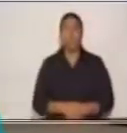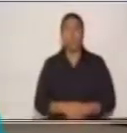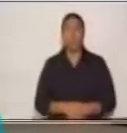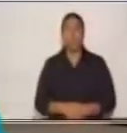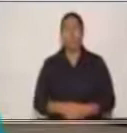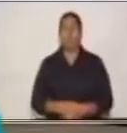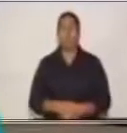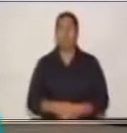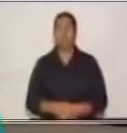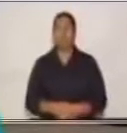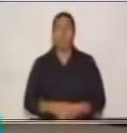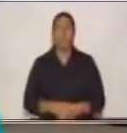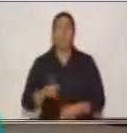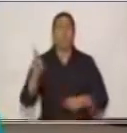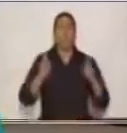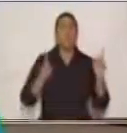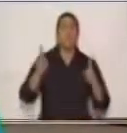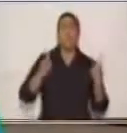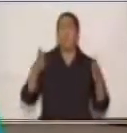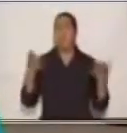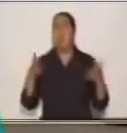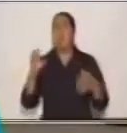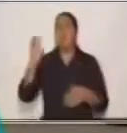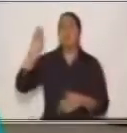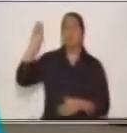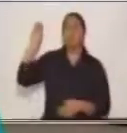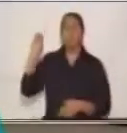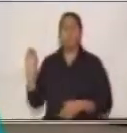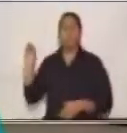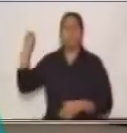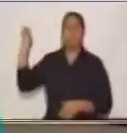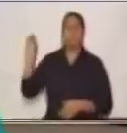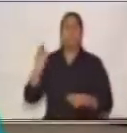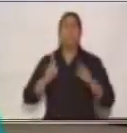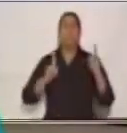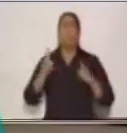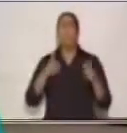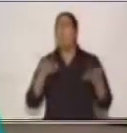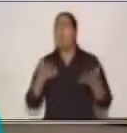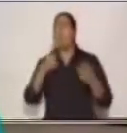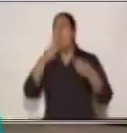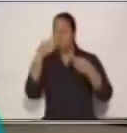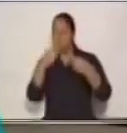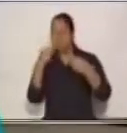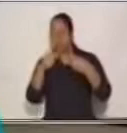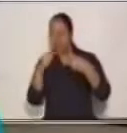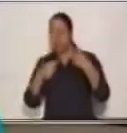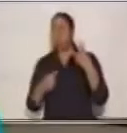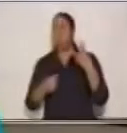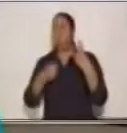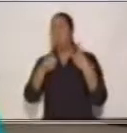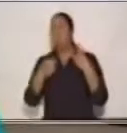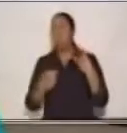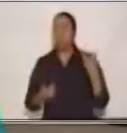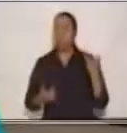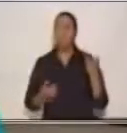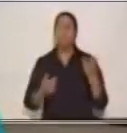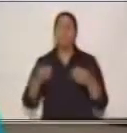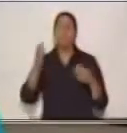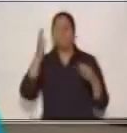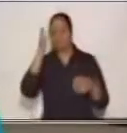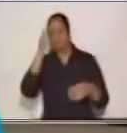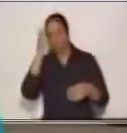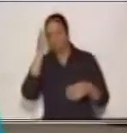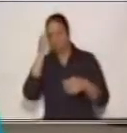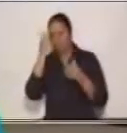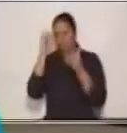la podemos acoplar? ¿A la parte dogmática, a la parte orgánica o a la parte pragmática? Analicemos